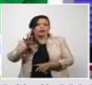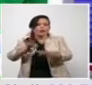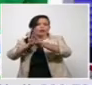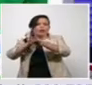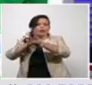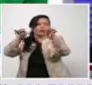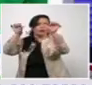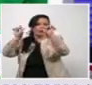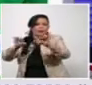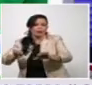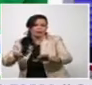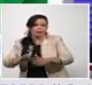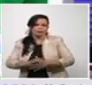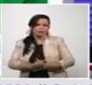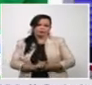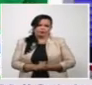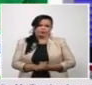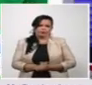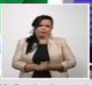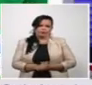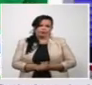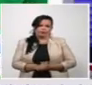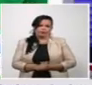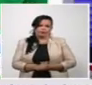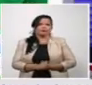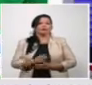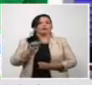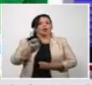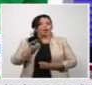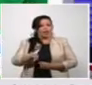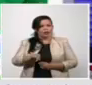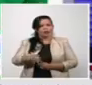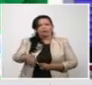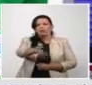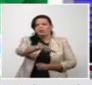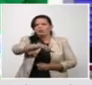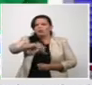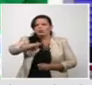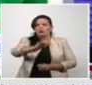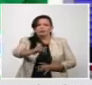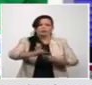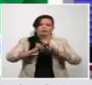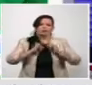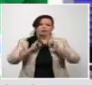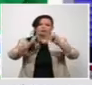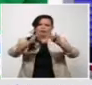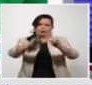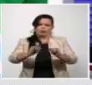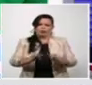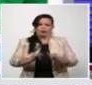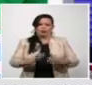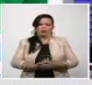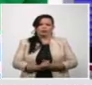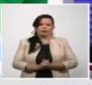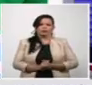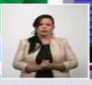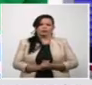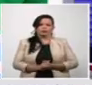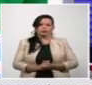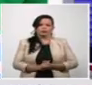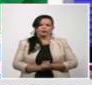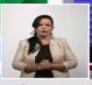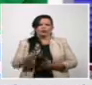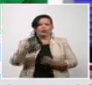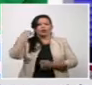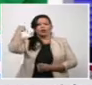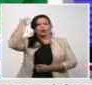grave. Ahí también, aprovechando la presentación elaborada y el análisis elaborado por el equipo que me